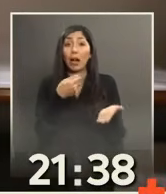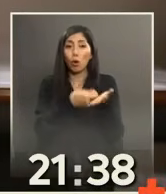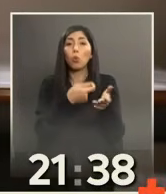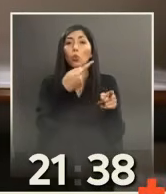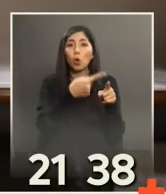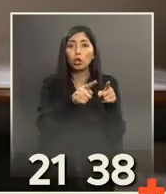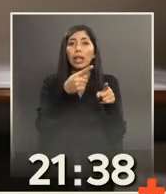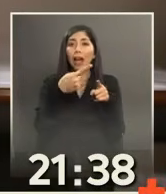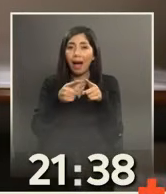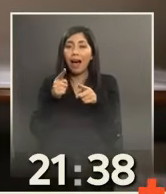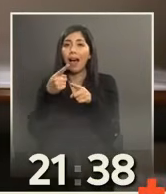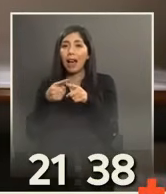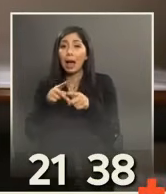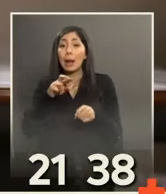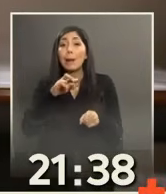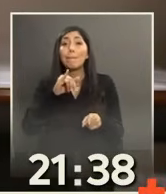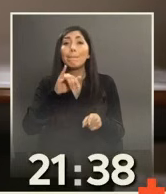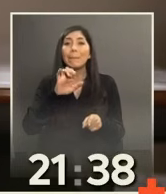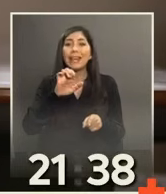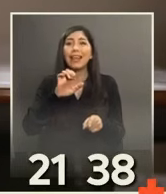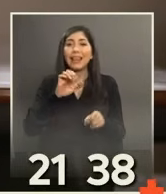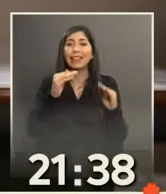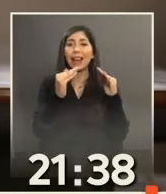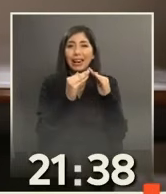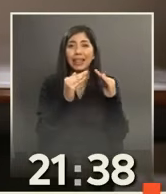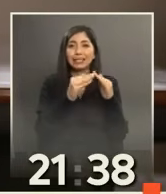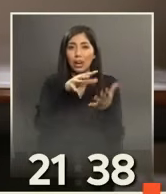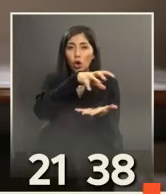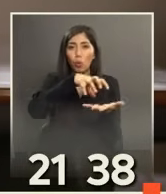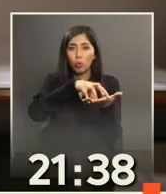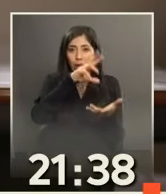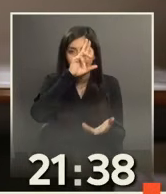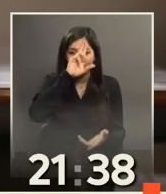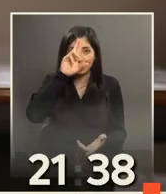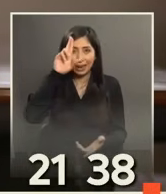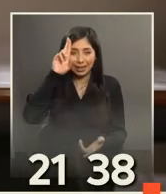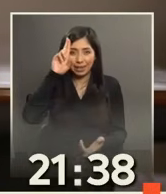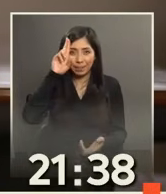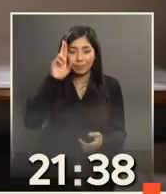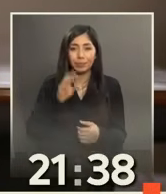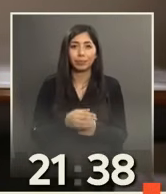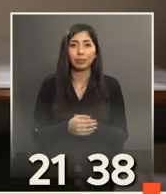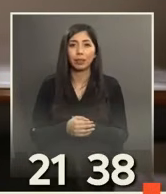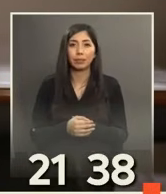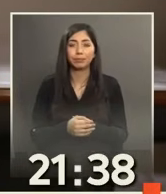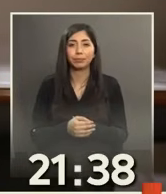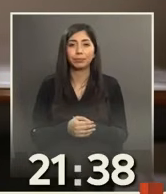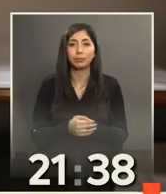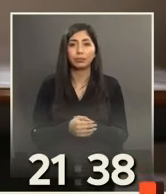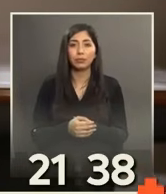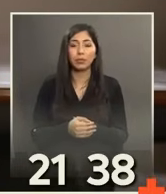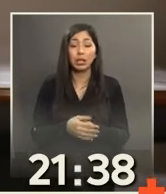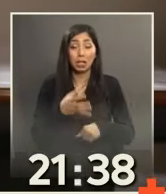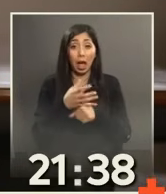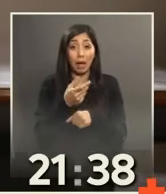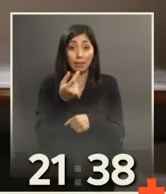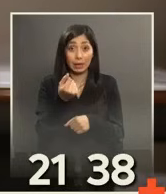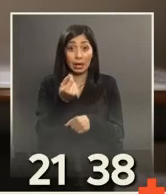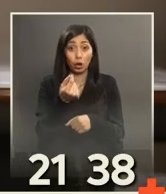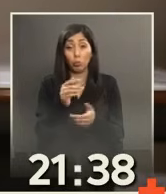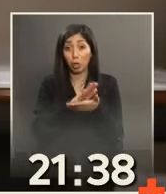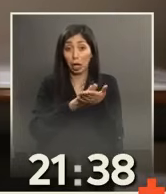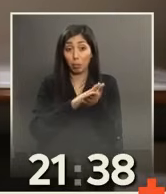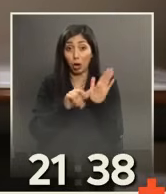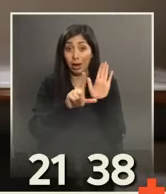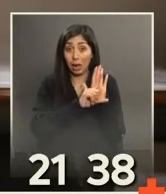el pie de la casa que habrían adquirido la comuna de La Reina. Por cierto, si es que parte de los dineros provenientes de un delito, como es el